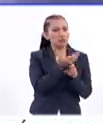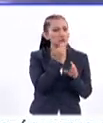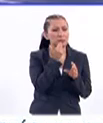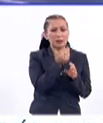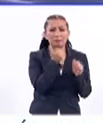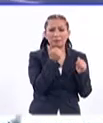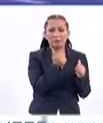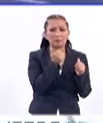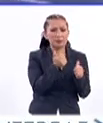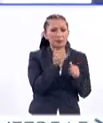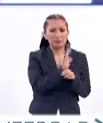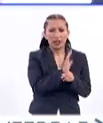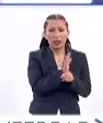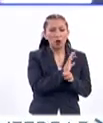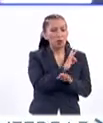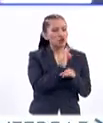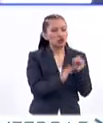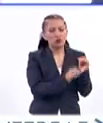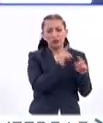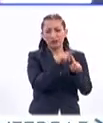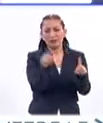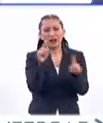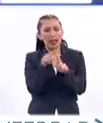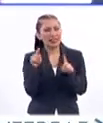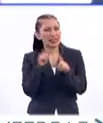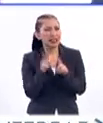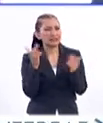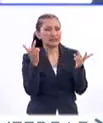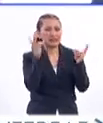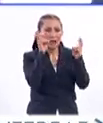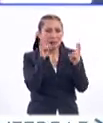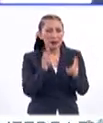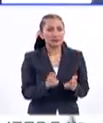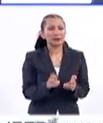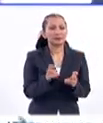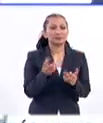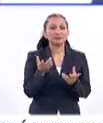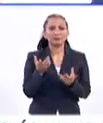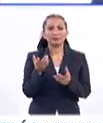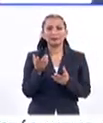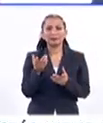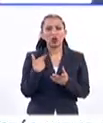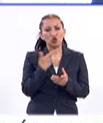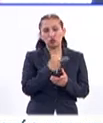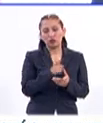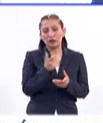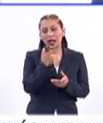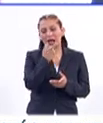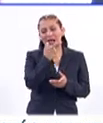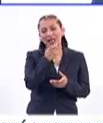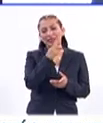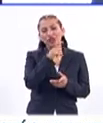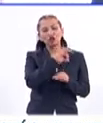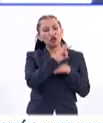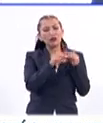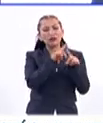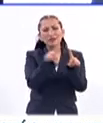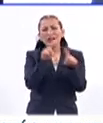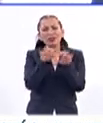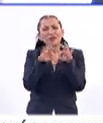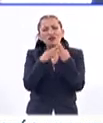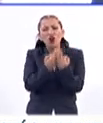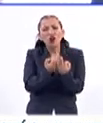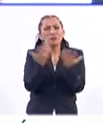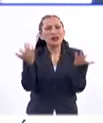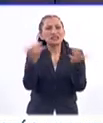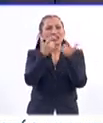muy buena y tiene como de todos los géneros, no nos gusta hablar de géneros, pero tiene como de todas las tipos